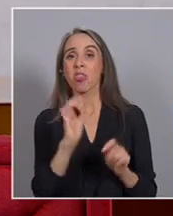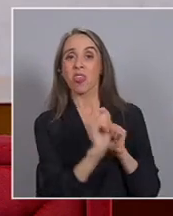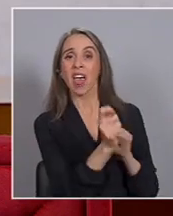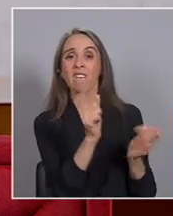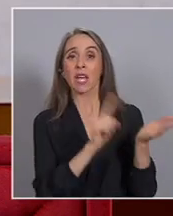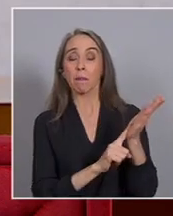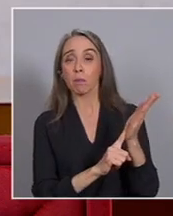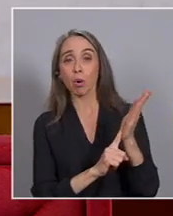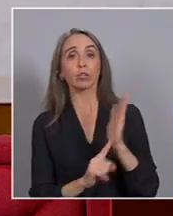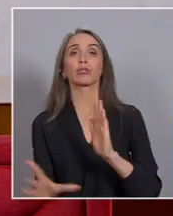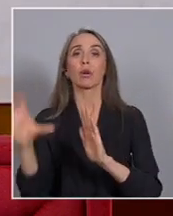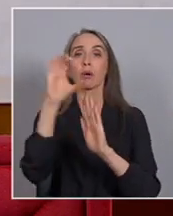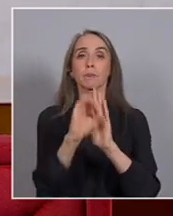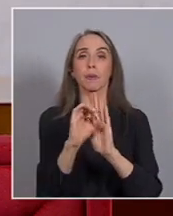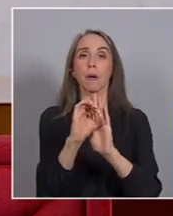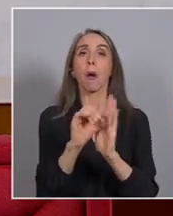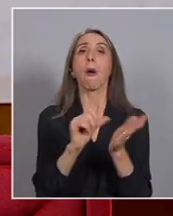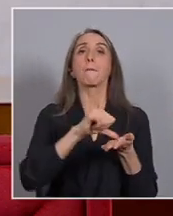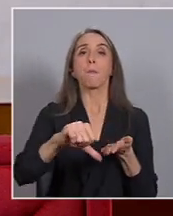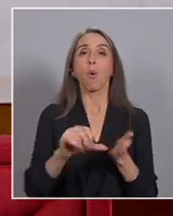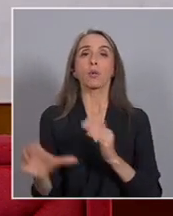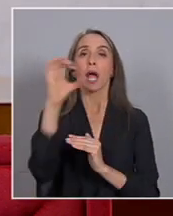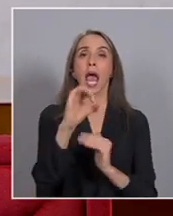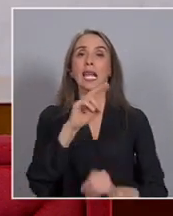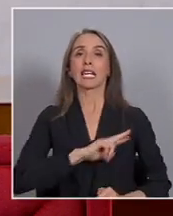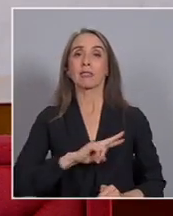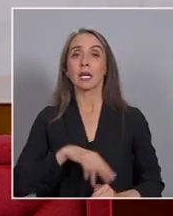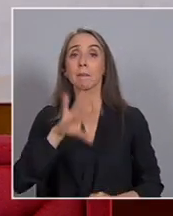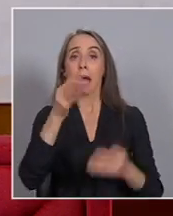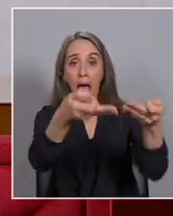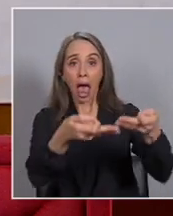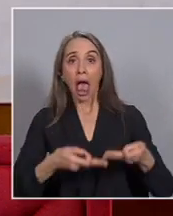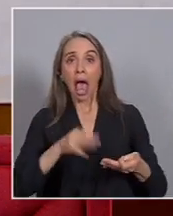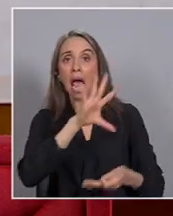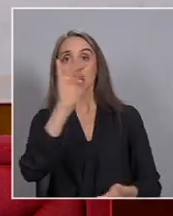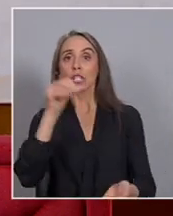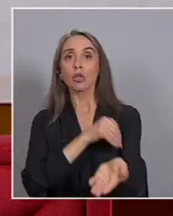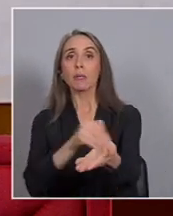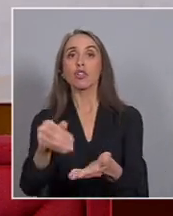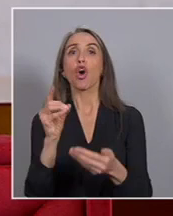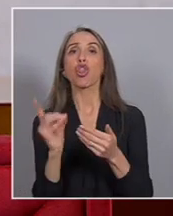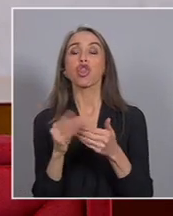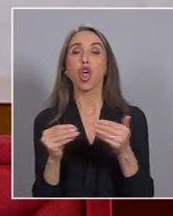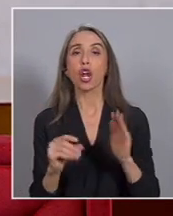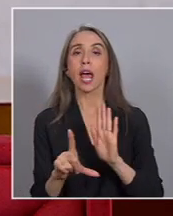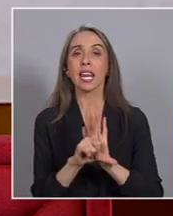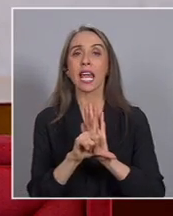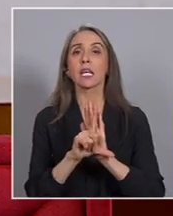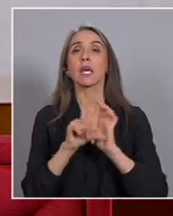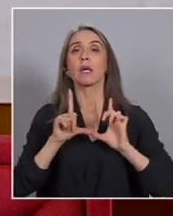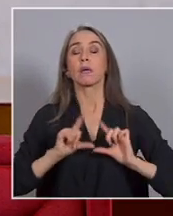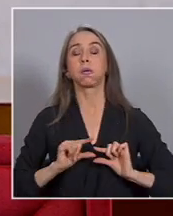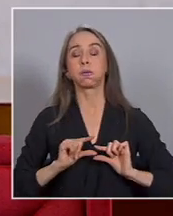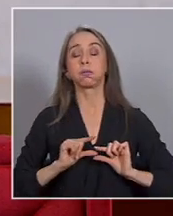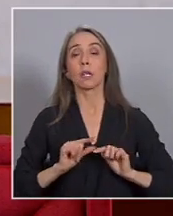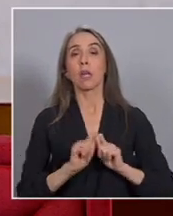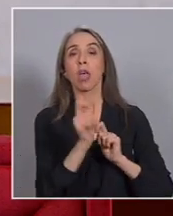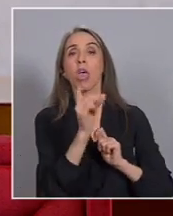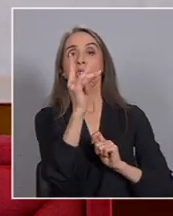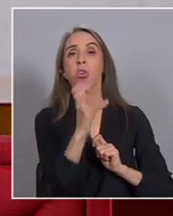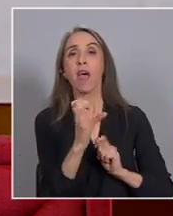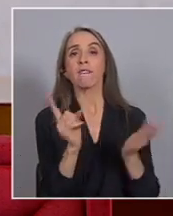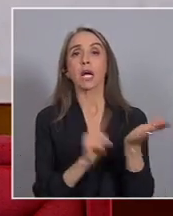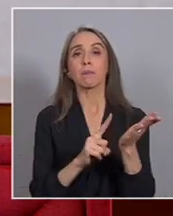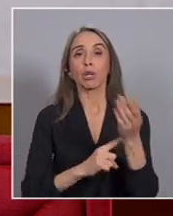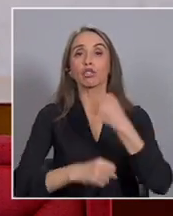tributarias condonando multas e intereses por más de 500 millones de dólares mediante la Ley de Alivio de la Deuda Tributaria que aprobamos el